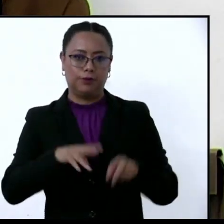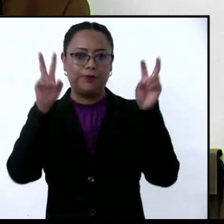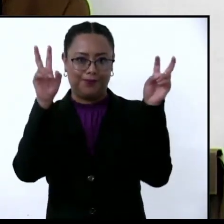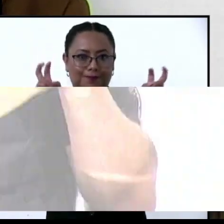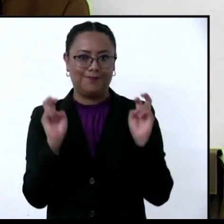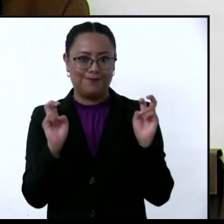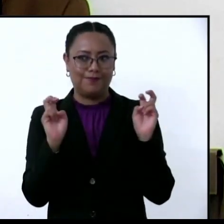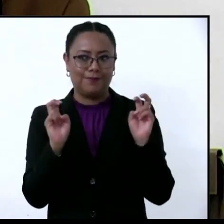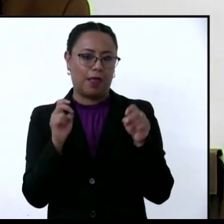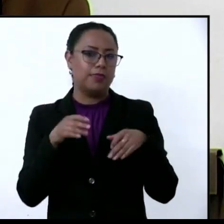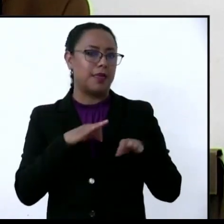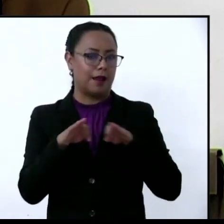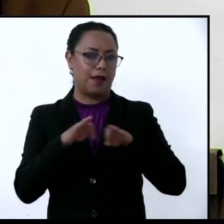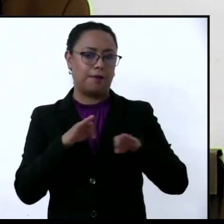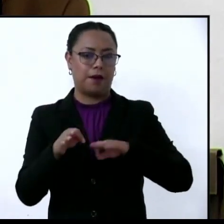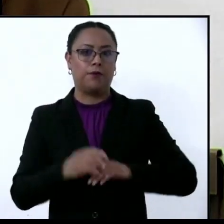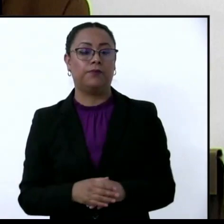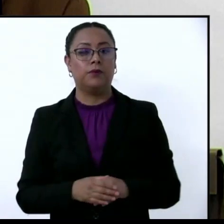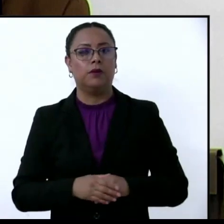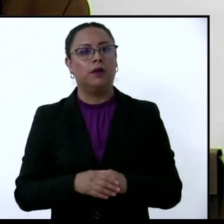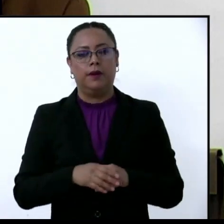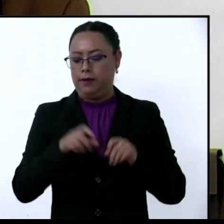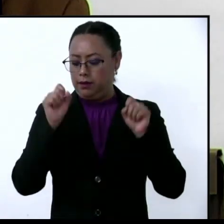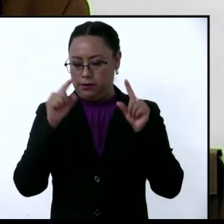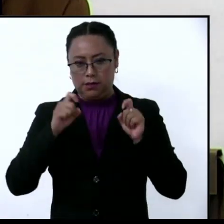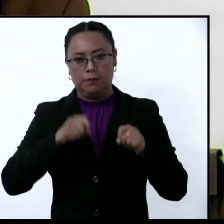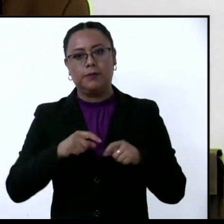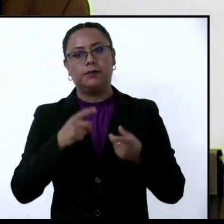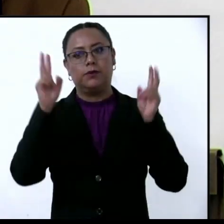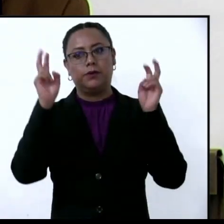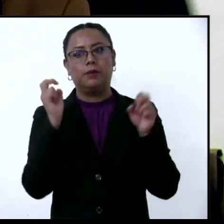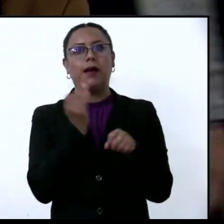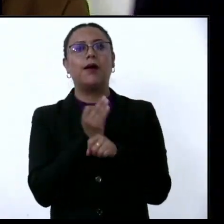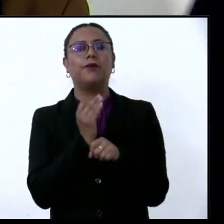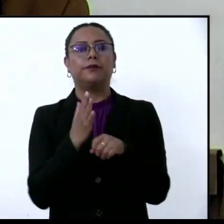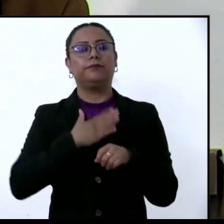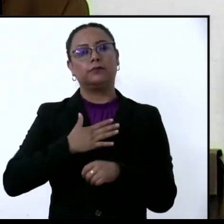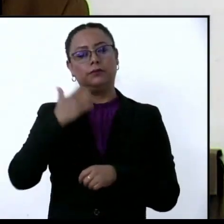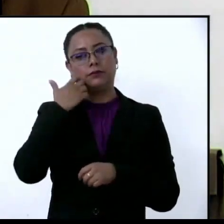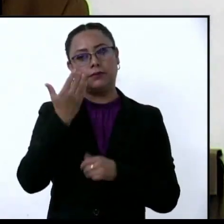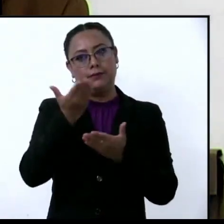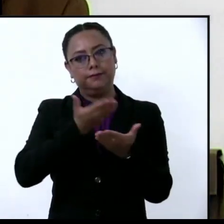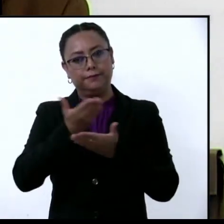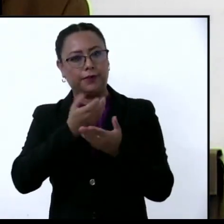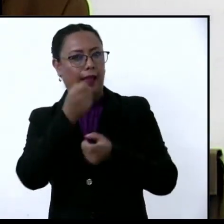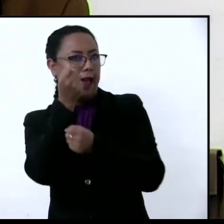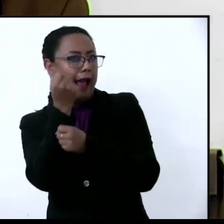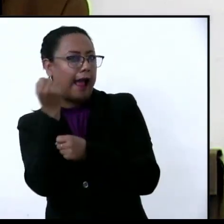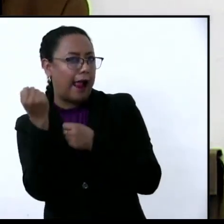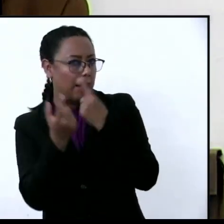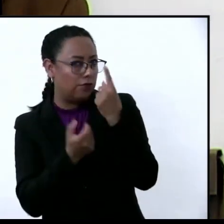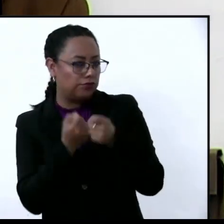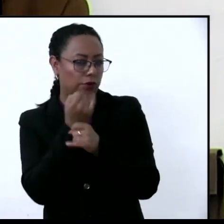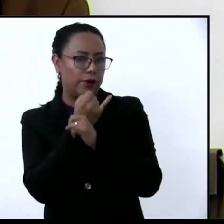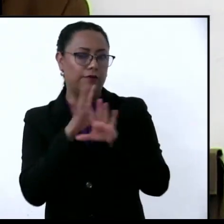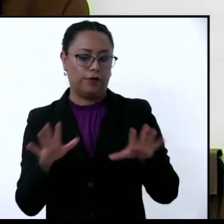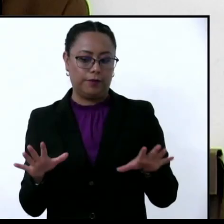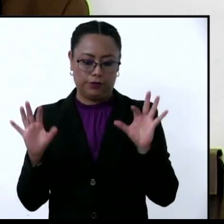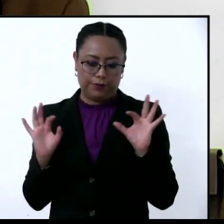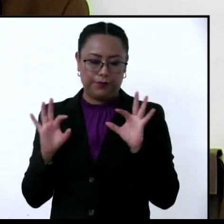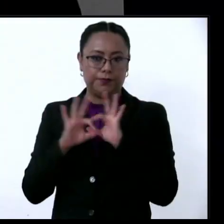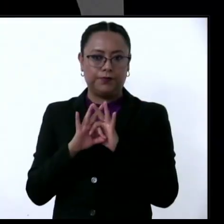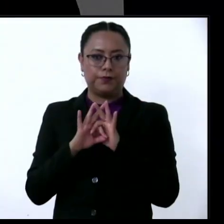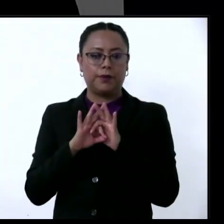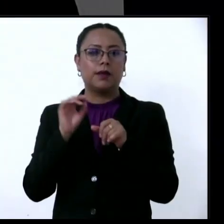Para irme en esa misma línea, voy a compartirles datos que tienen que ver también con la Procuraduría de